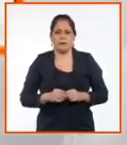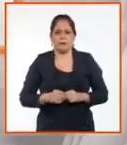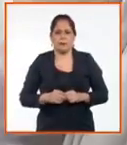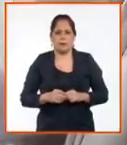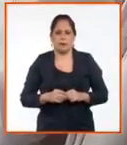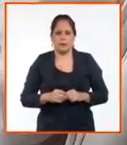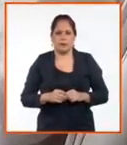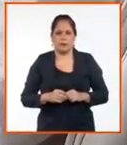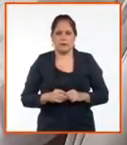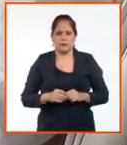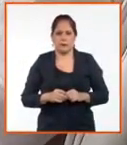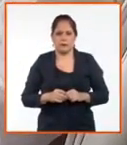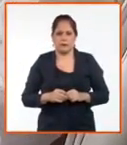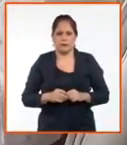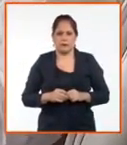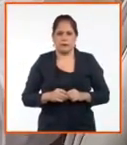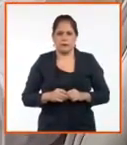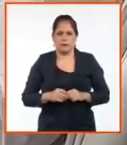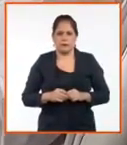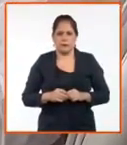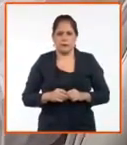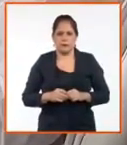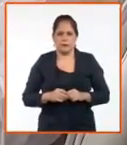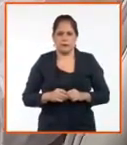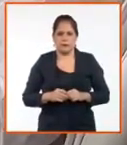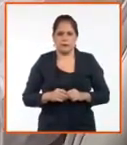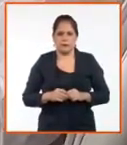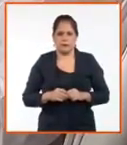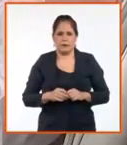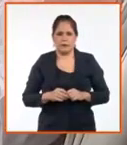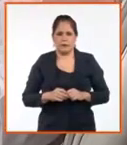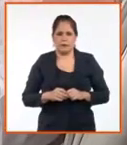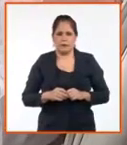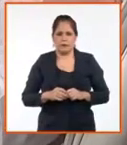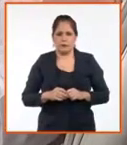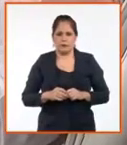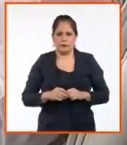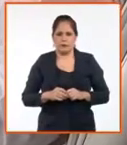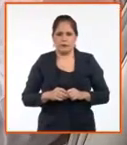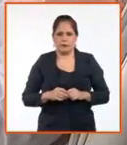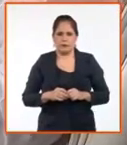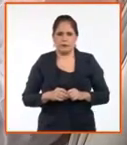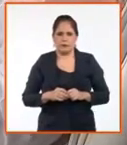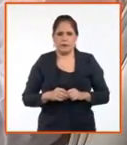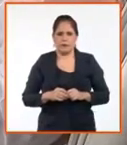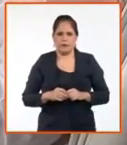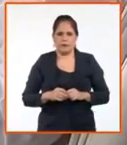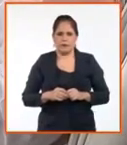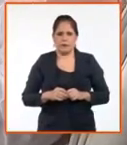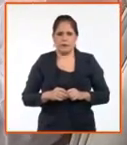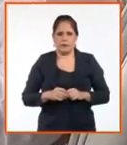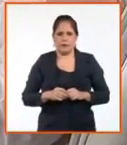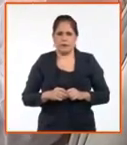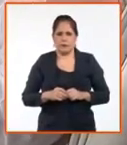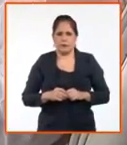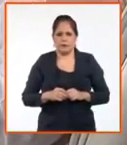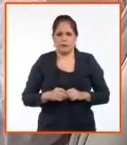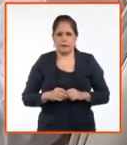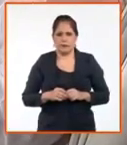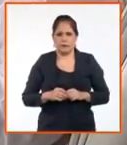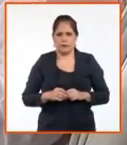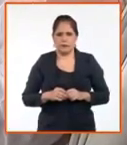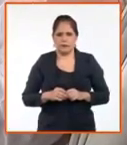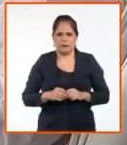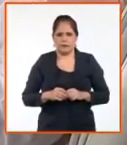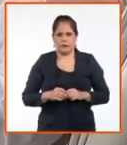más afectados hacer un breve alto dar y regresamos contigo para hablar precisamente de esos grupos farmacológicos que hoy tienen más afectación en la